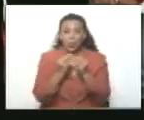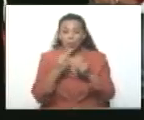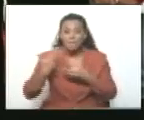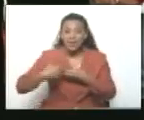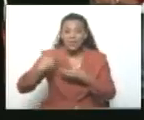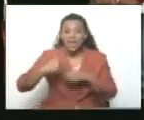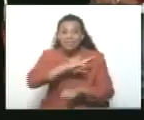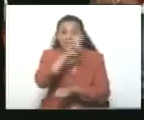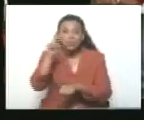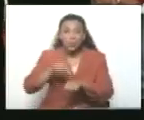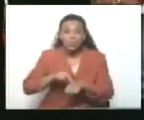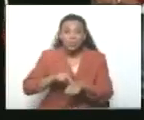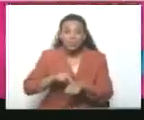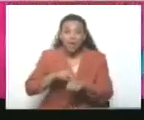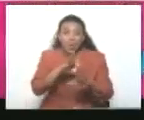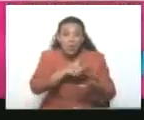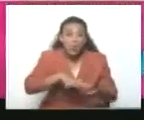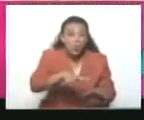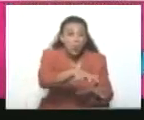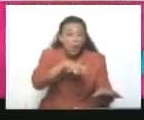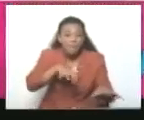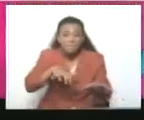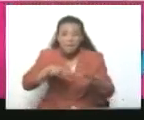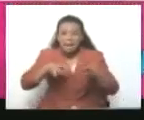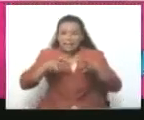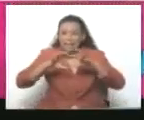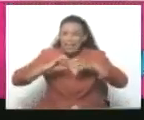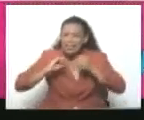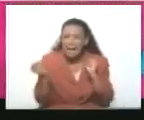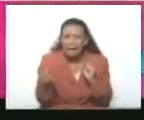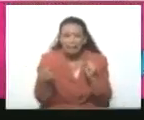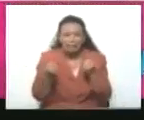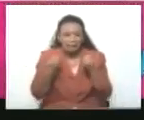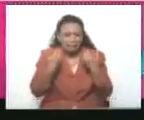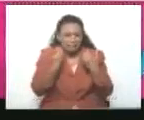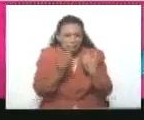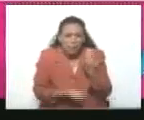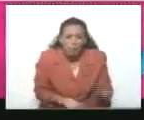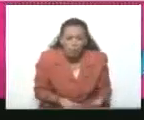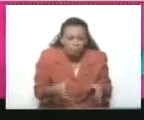petroquímica nacional desde el escombro, desde la nada.